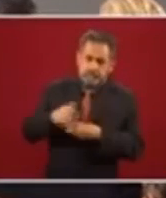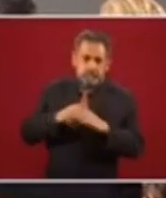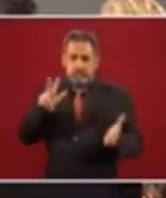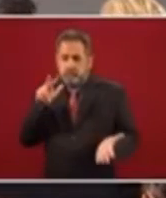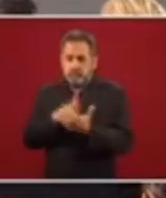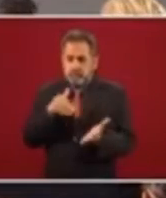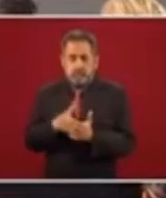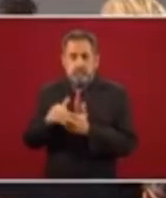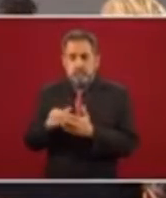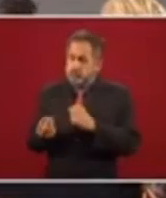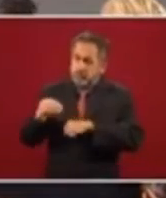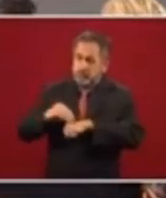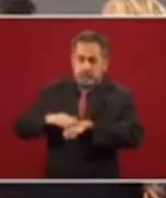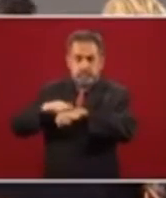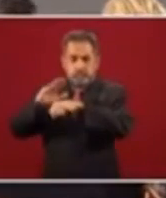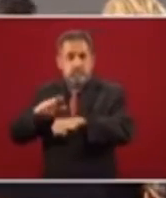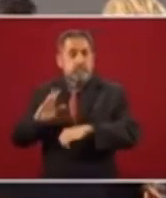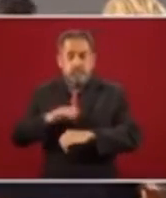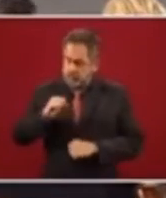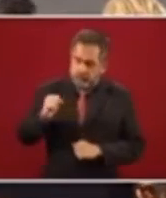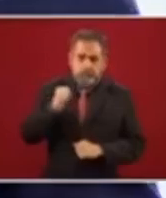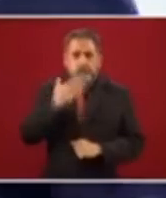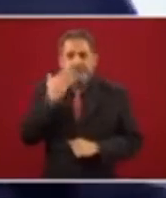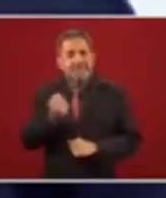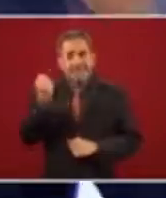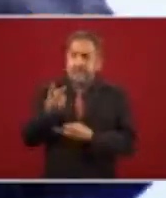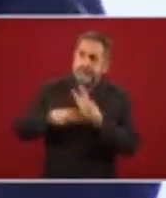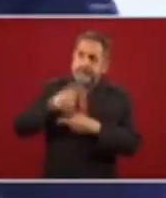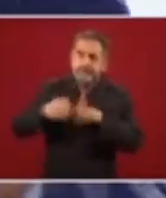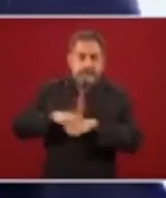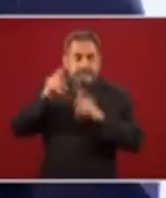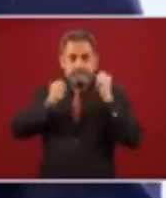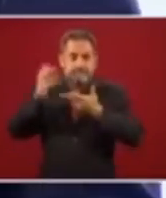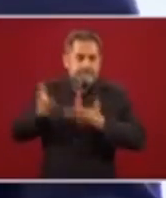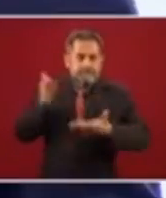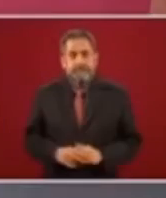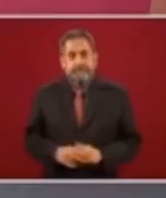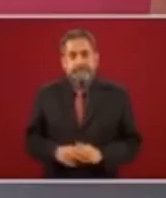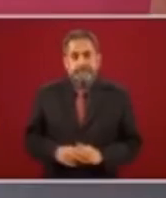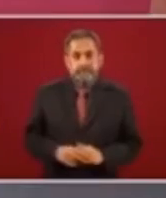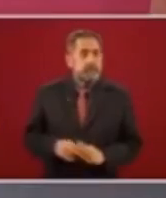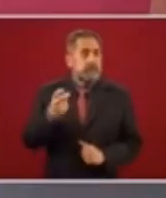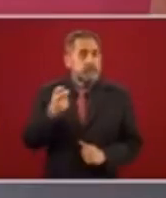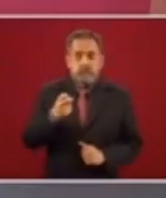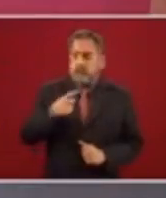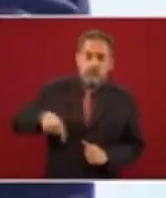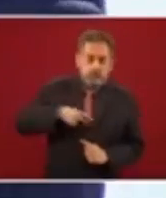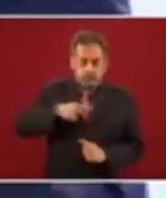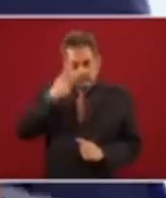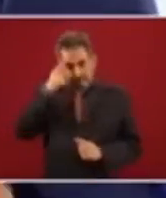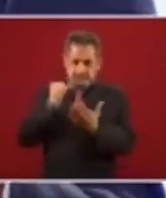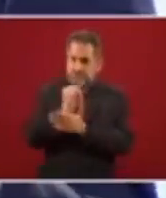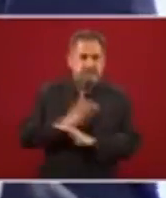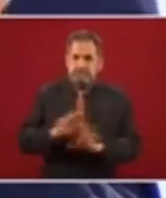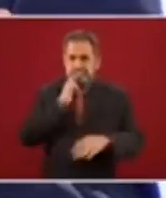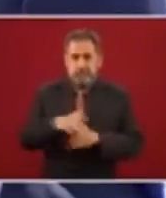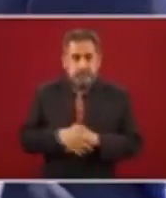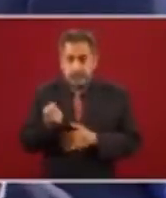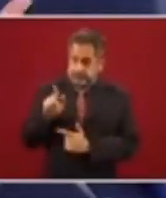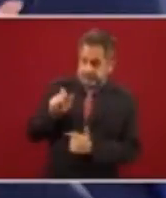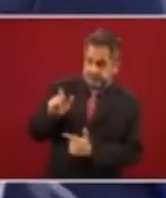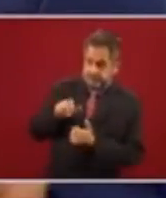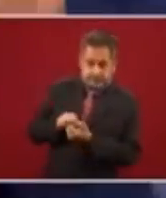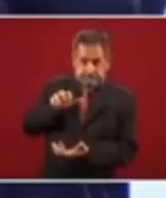de 8,000 millones. Esto va a ir subiendo porque afortunadamente están llegando más turistas. Por eso se decidió que ese